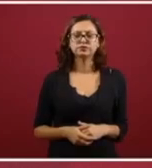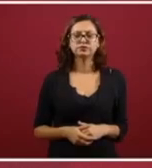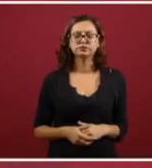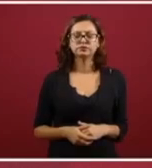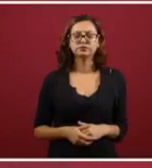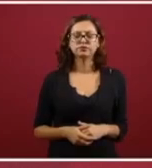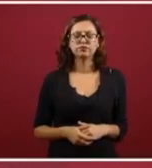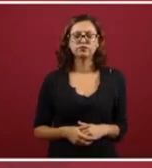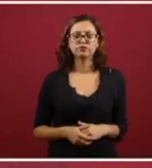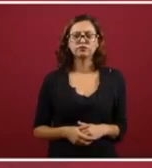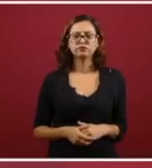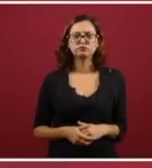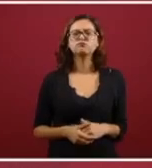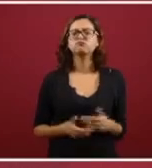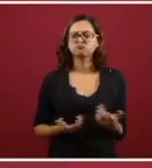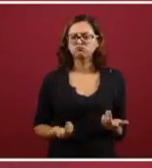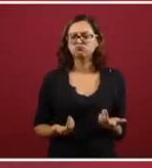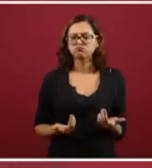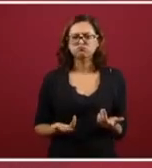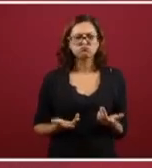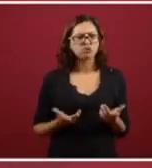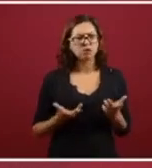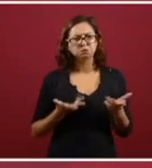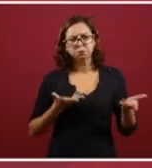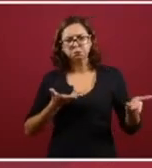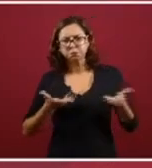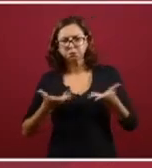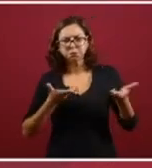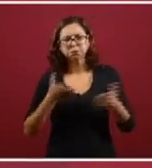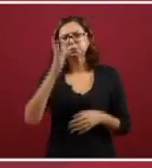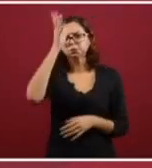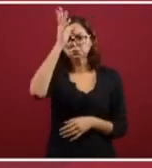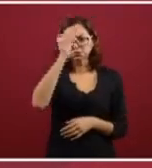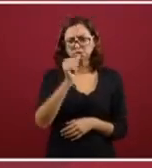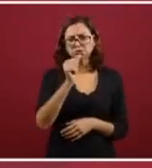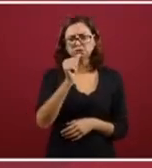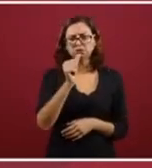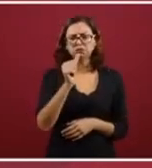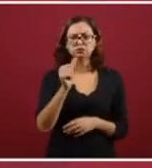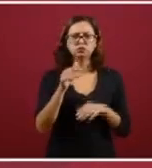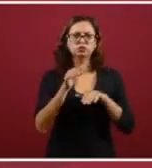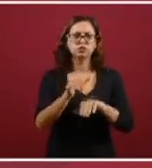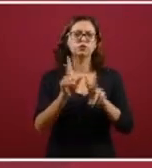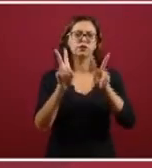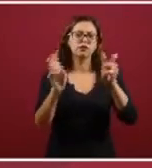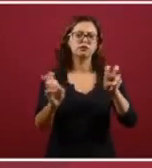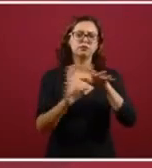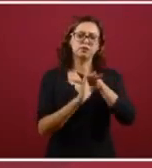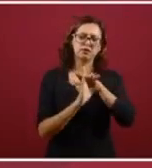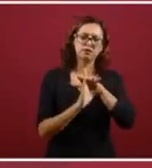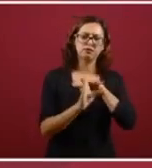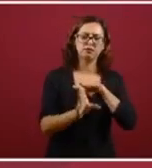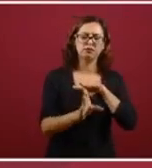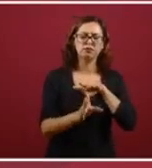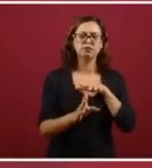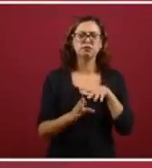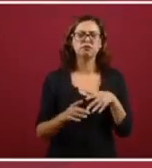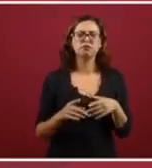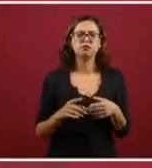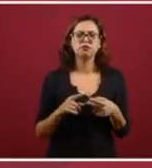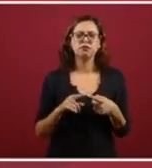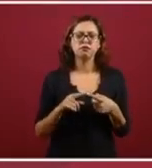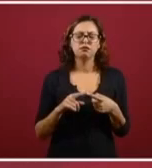acuerdo entre las partes en el tema migratorio,